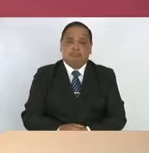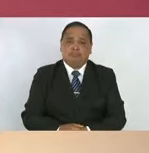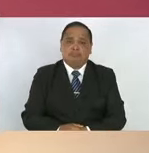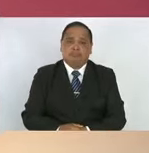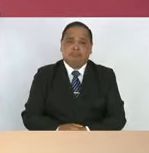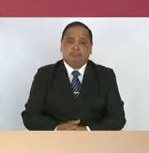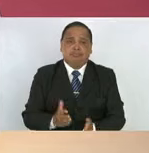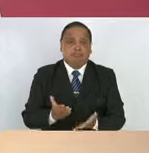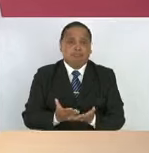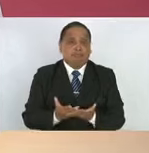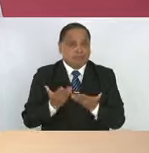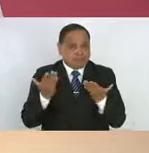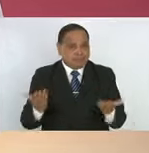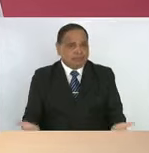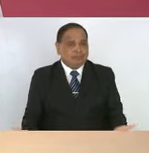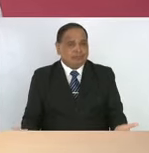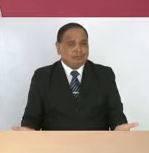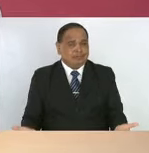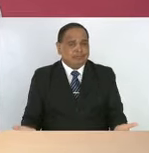Afortunadamente,